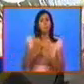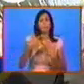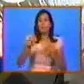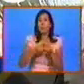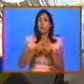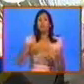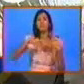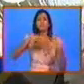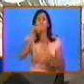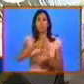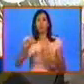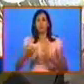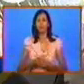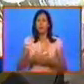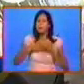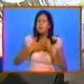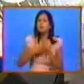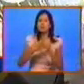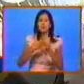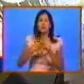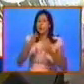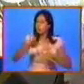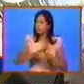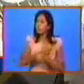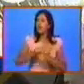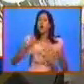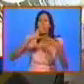como revolucionarios, nos guía, nos